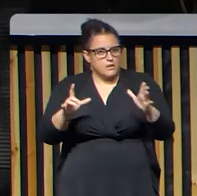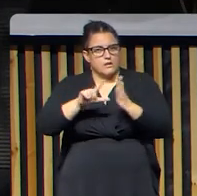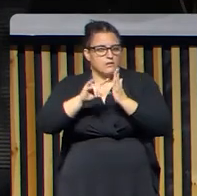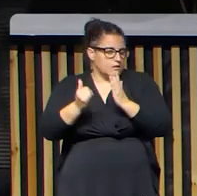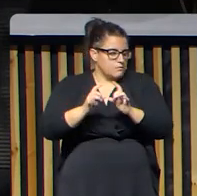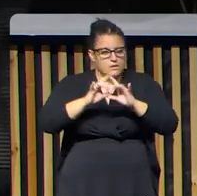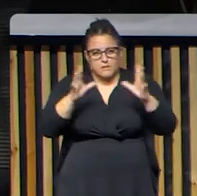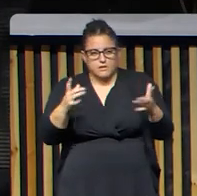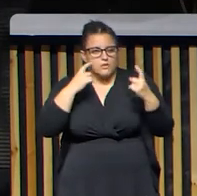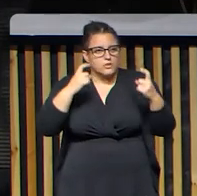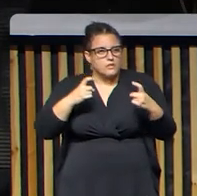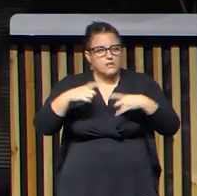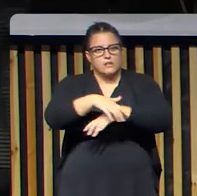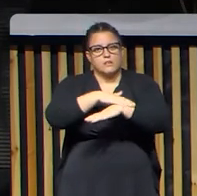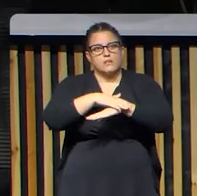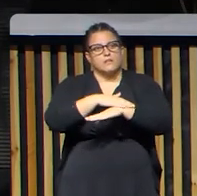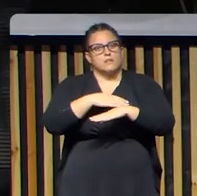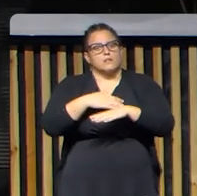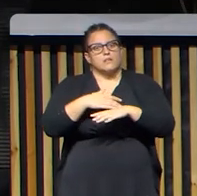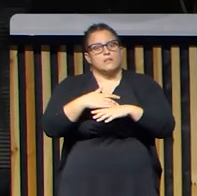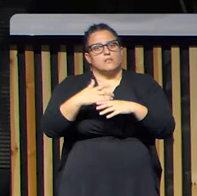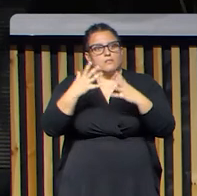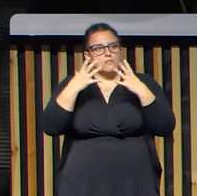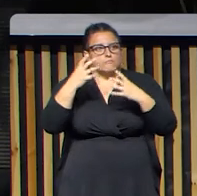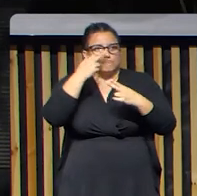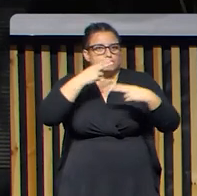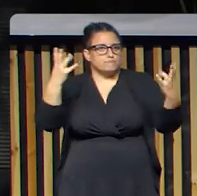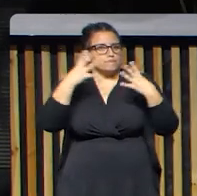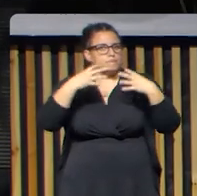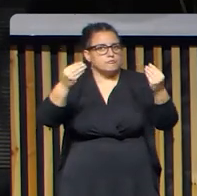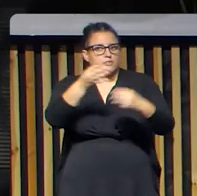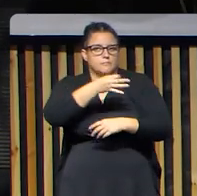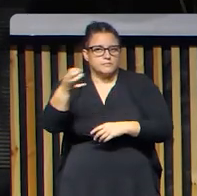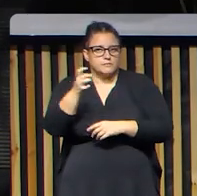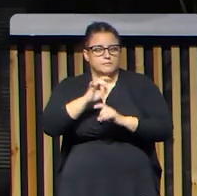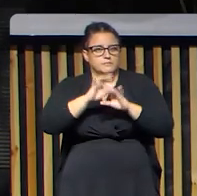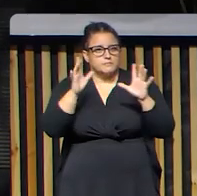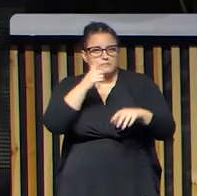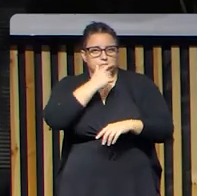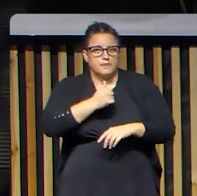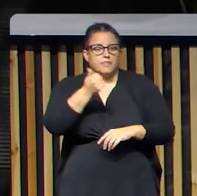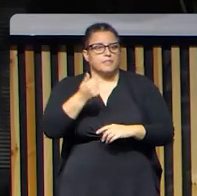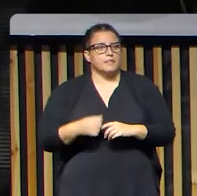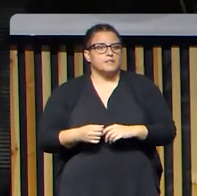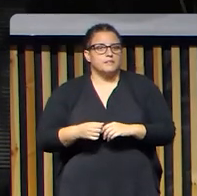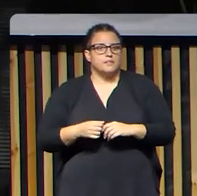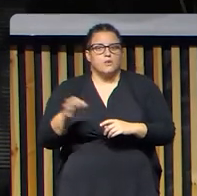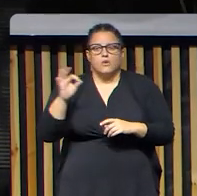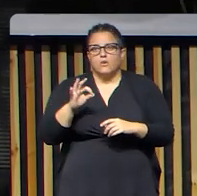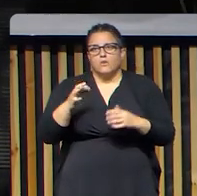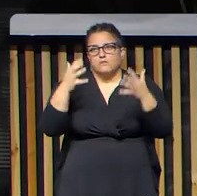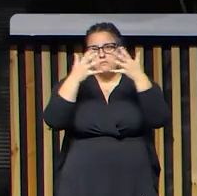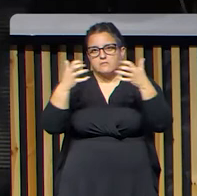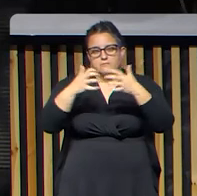lenguaje Claro en intentar que la administración sea fácilmente comprensible en intentar redactar